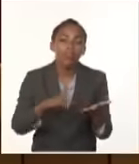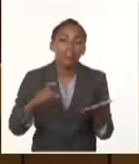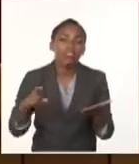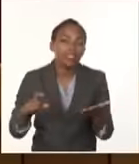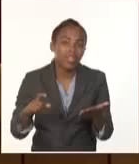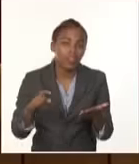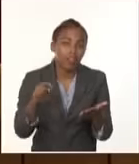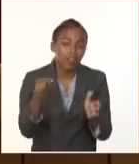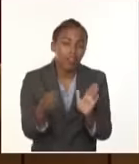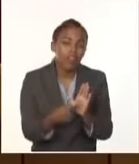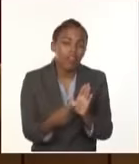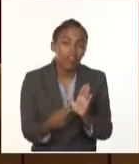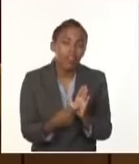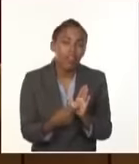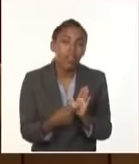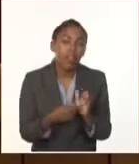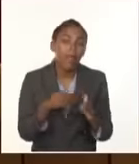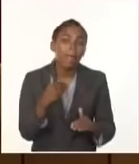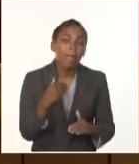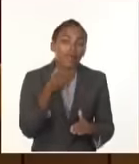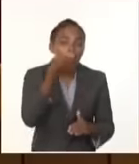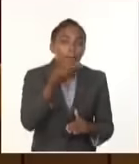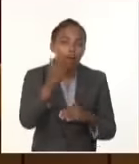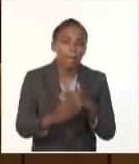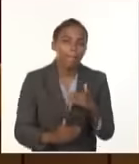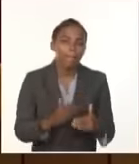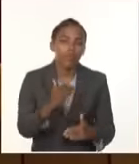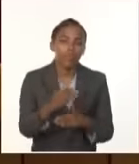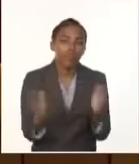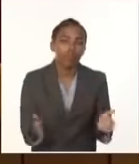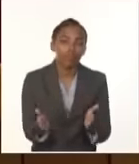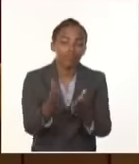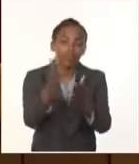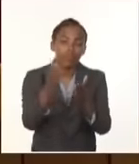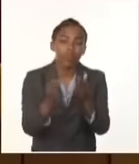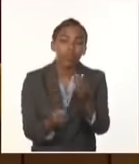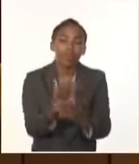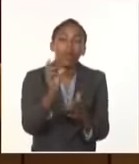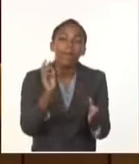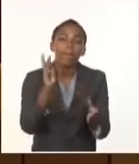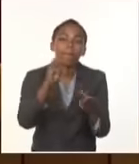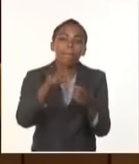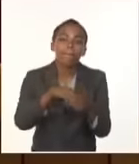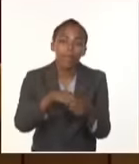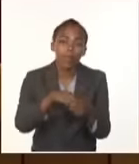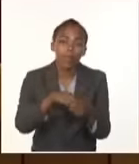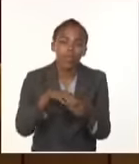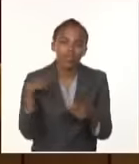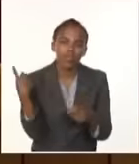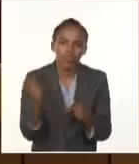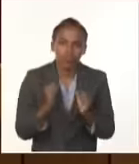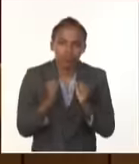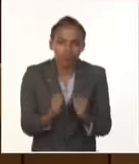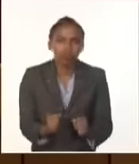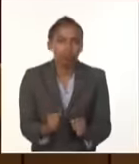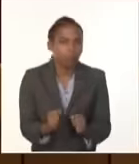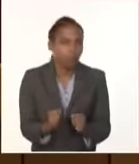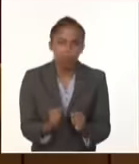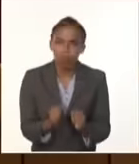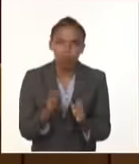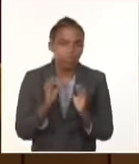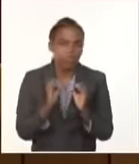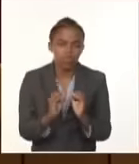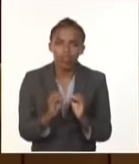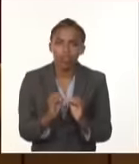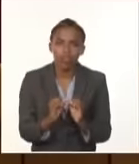al destrabar procesos e impulsar la formación de MIPYMES, no se fue lo debidamente firme en la exigencia de crear